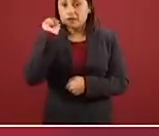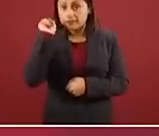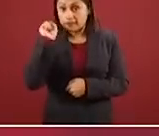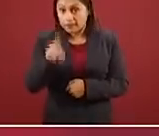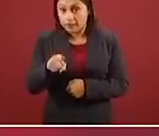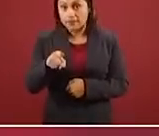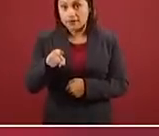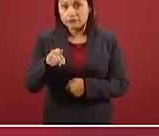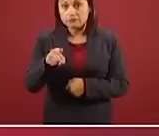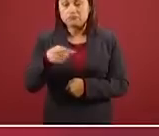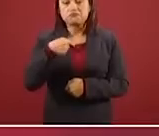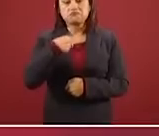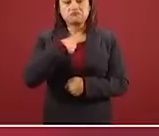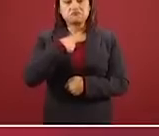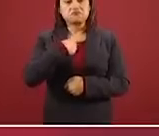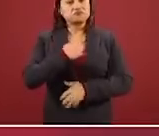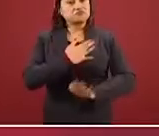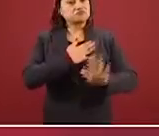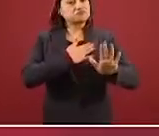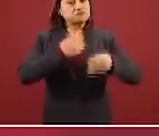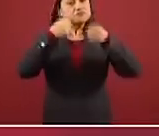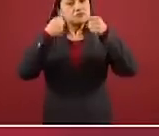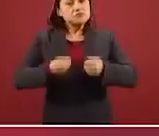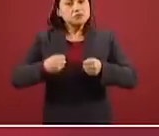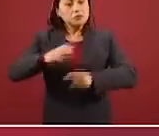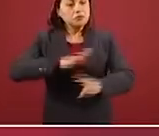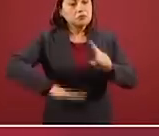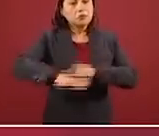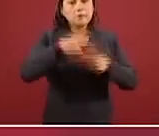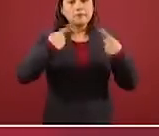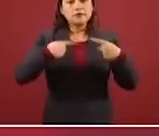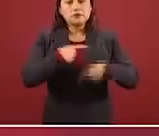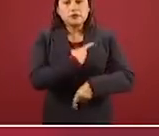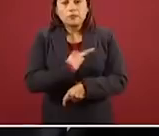ayuda a la gente pobre, a la gente humilde.